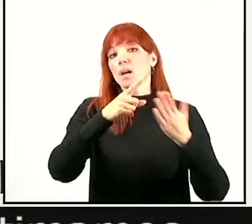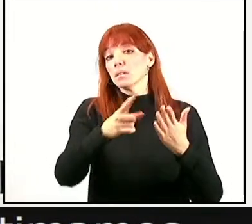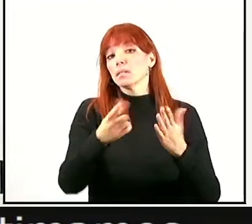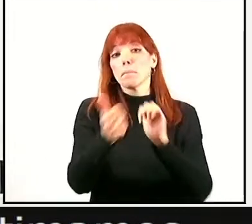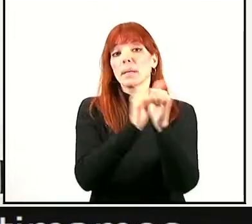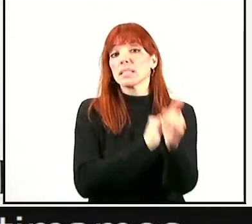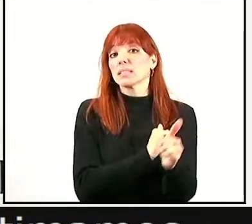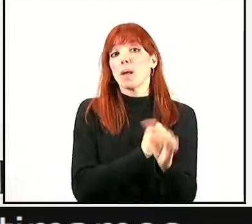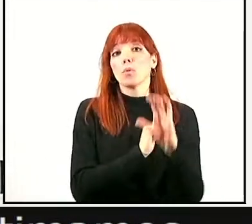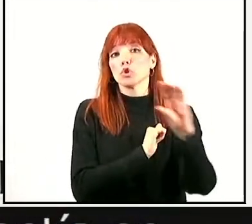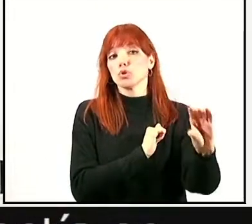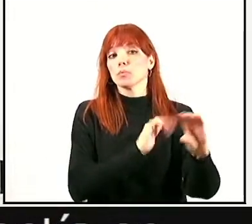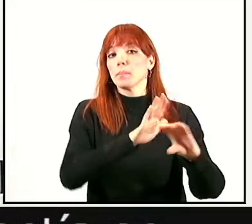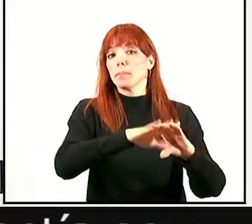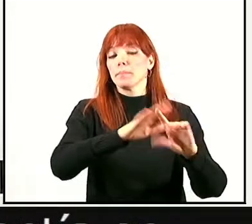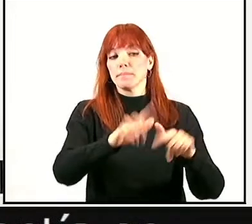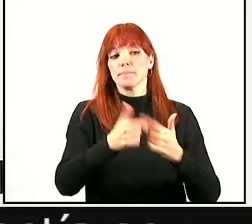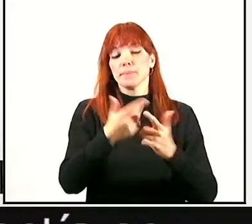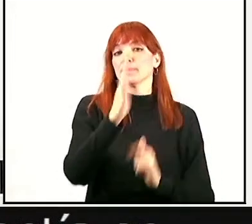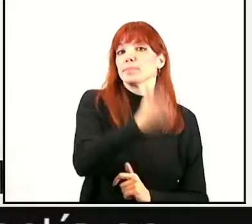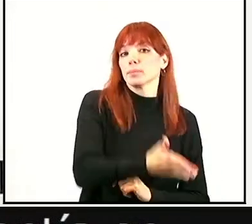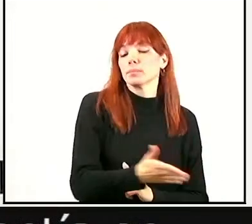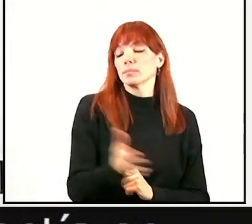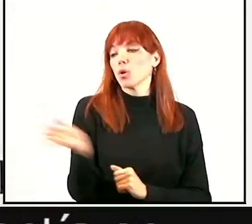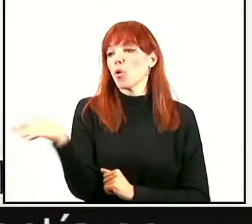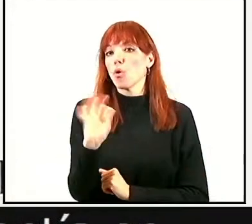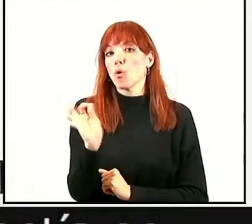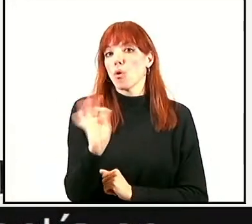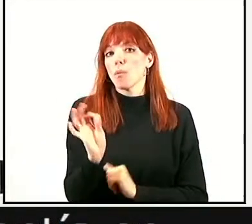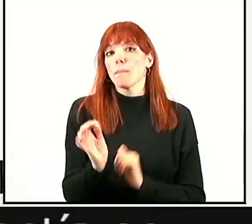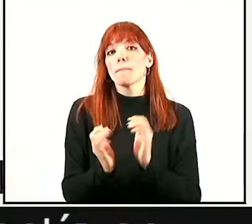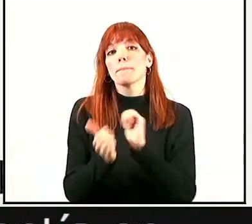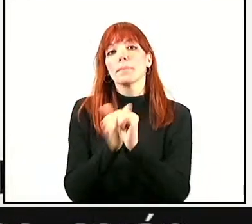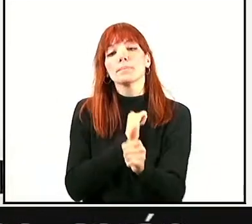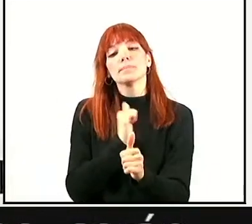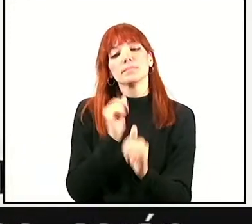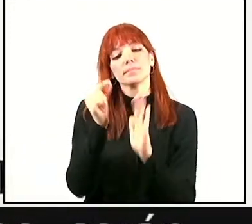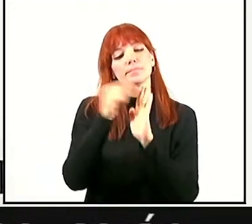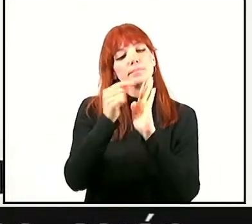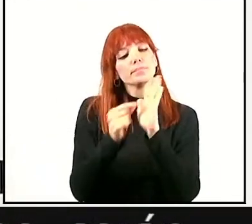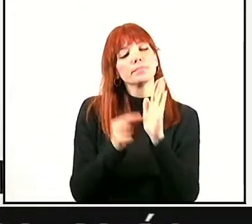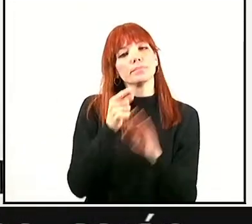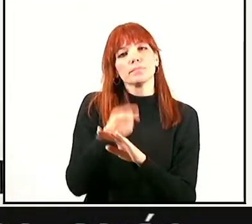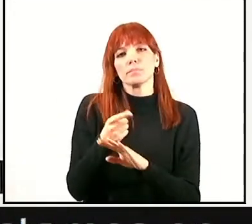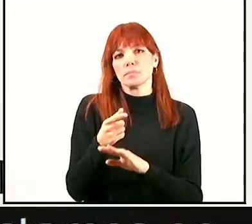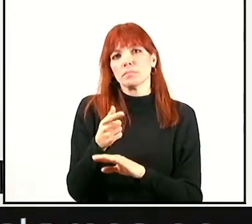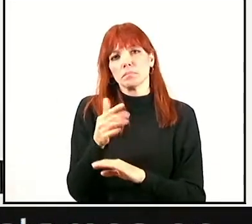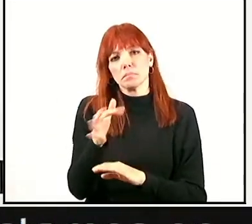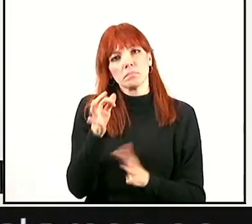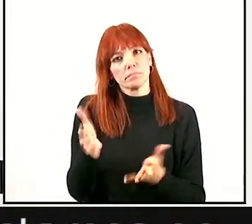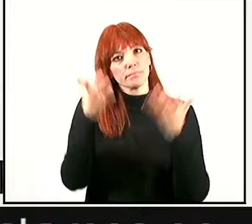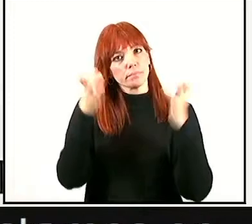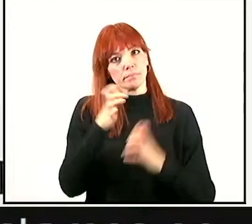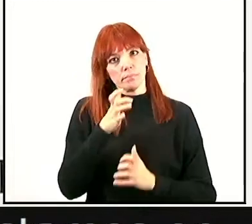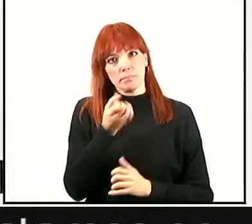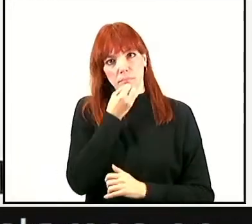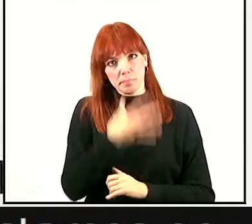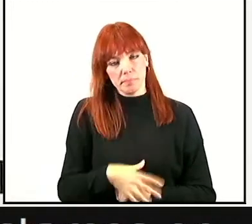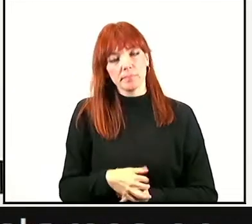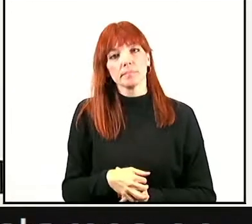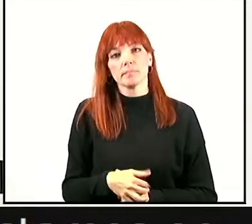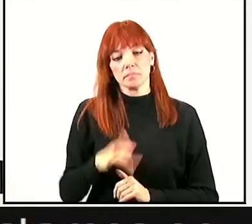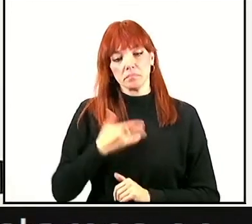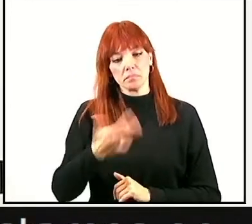préstamos para las familias afectadas y préstamos en unas condiciones muy ventajosas que